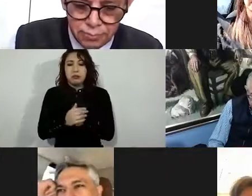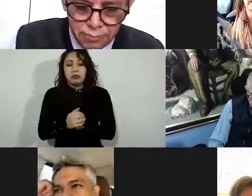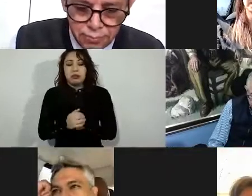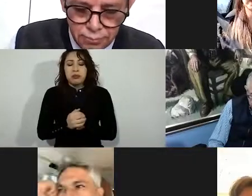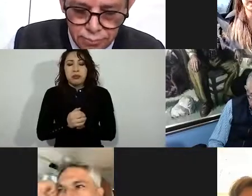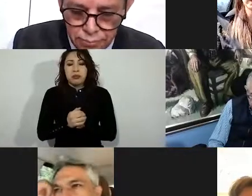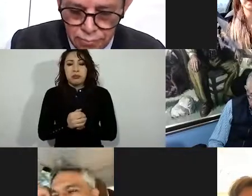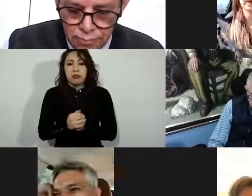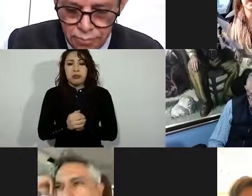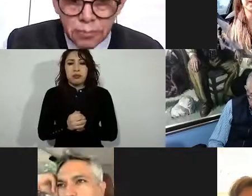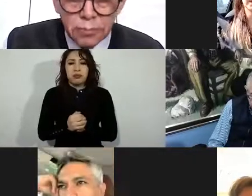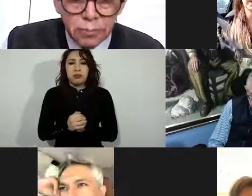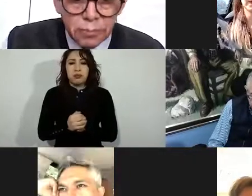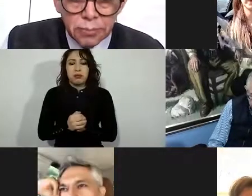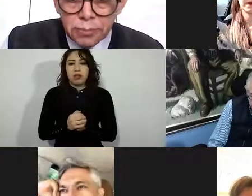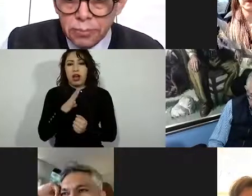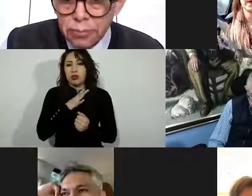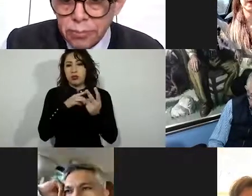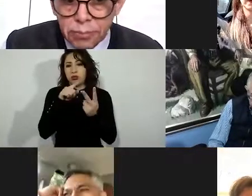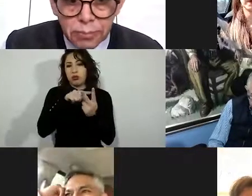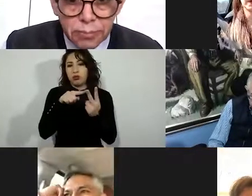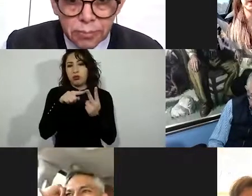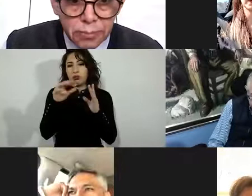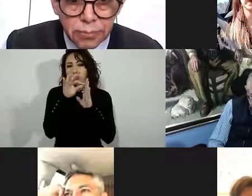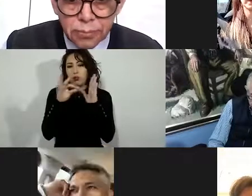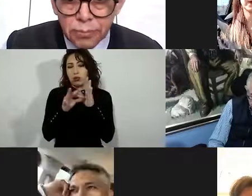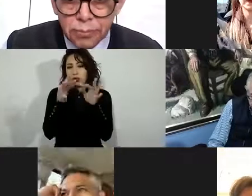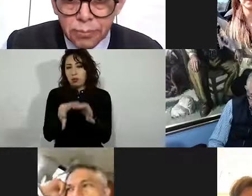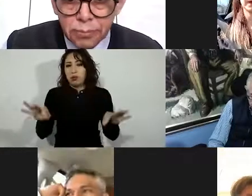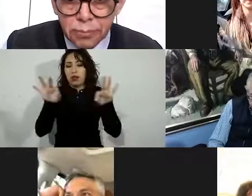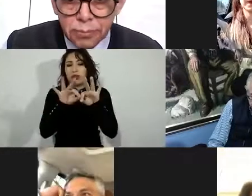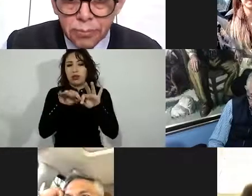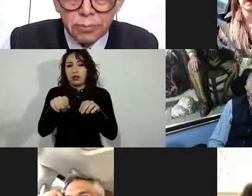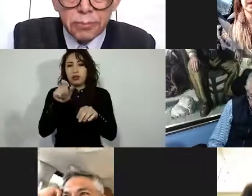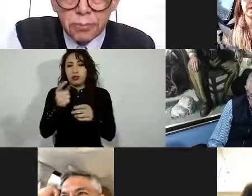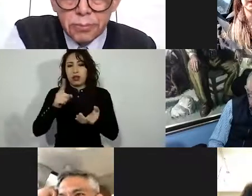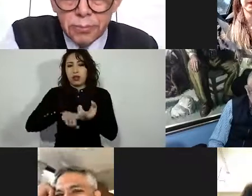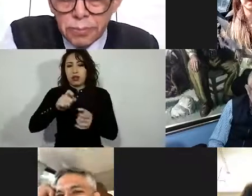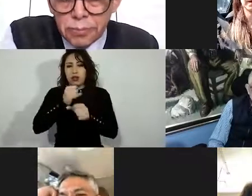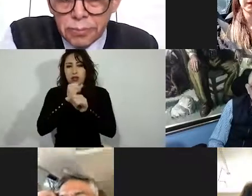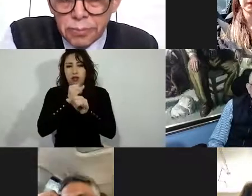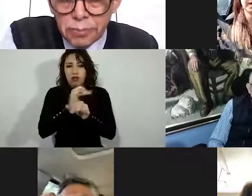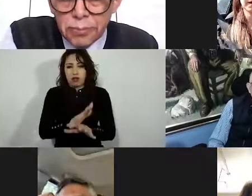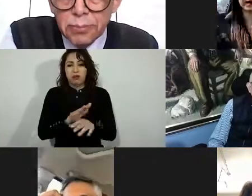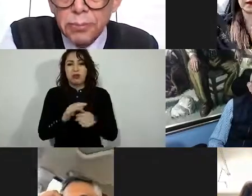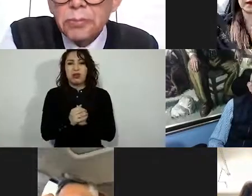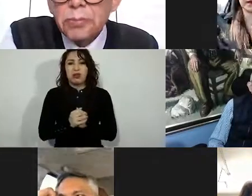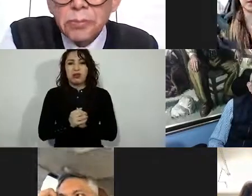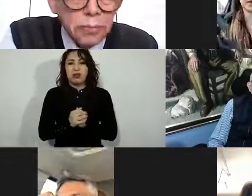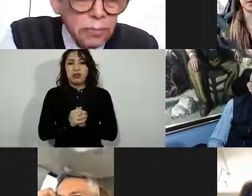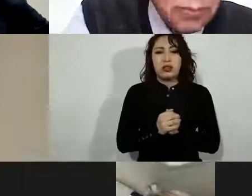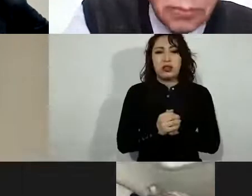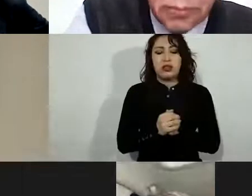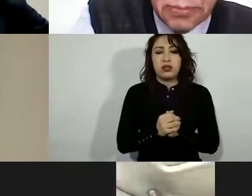destacar dos cosas importantes. Estoy esperando el final de media hora. Pues sí. Las acciones que se llevaron a